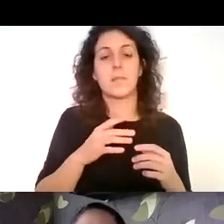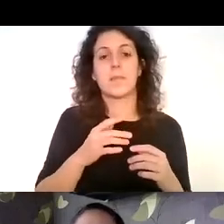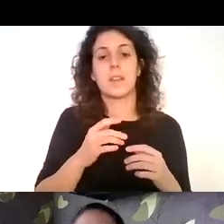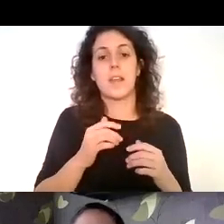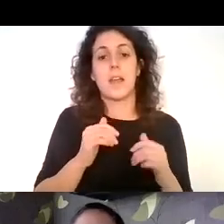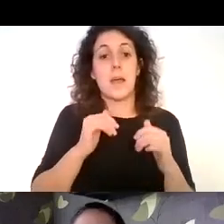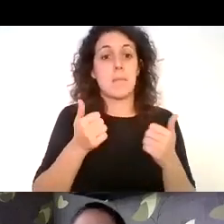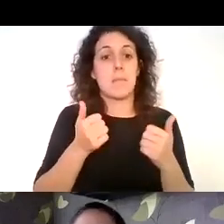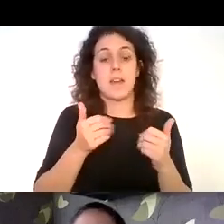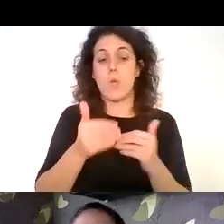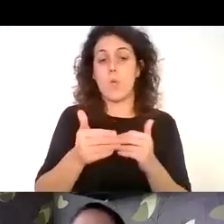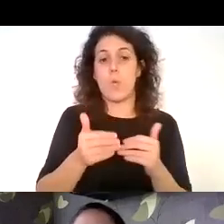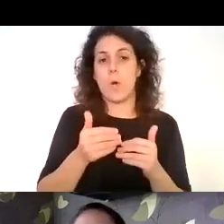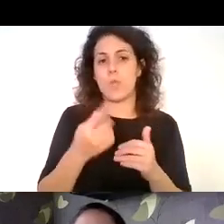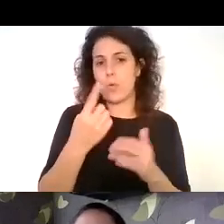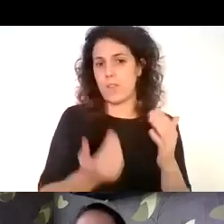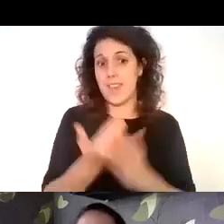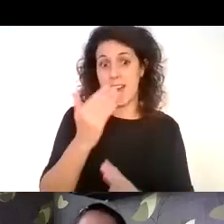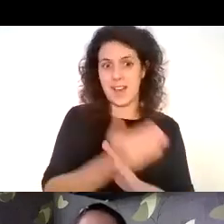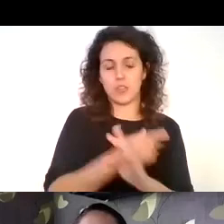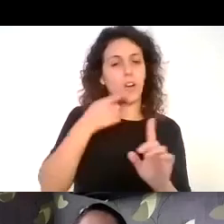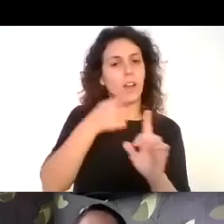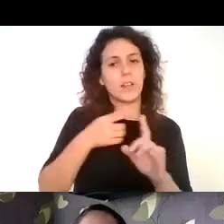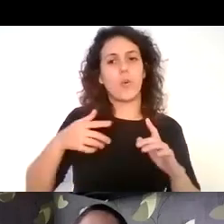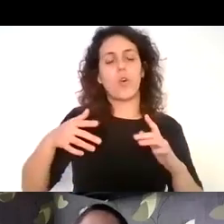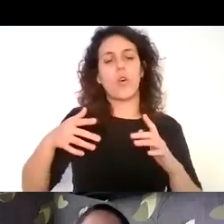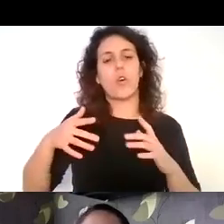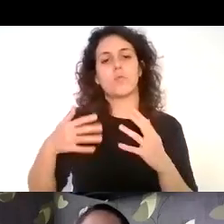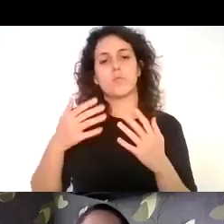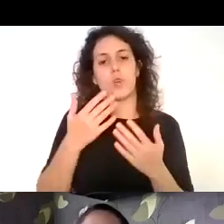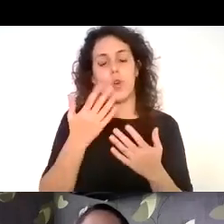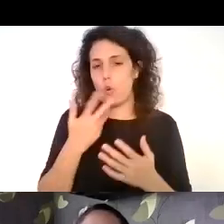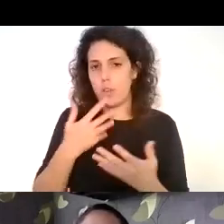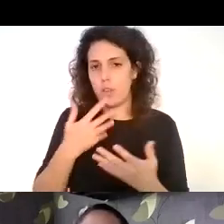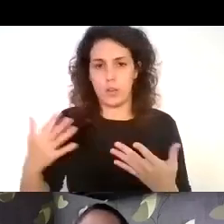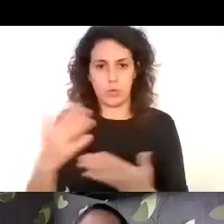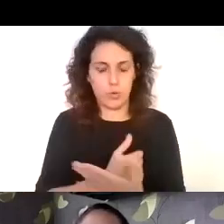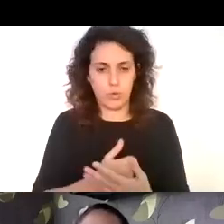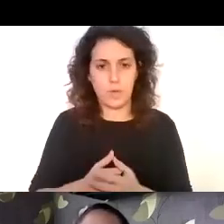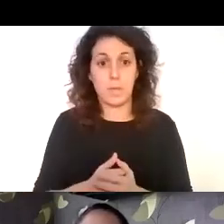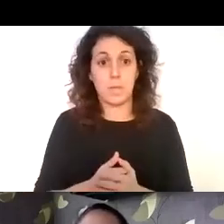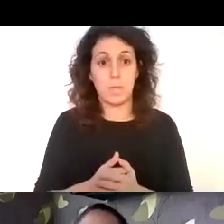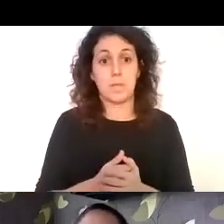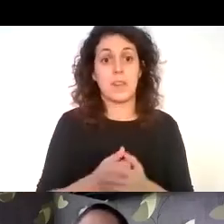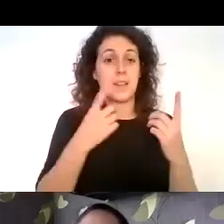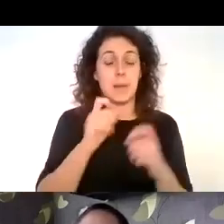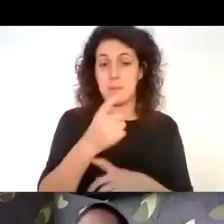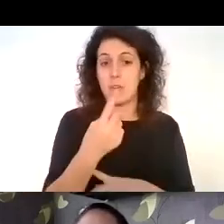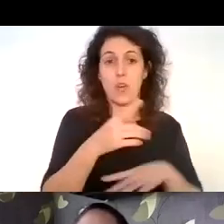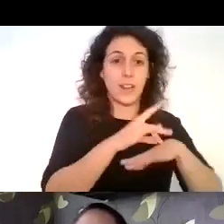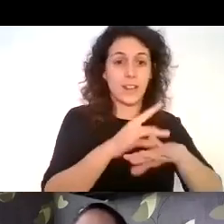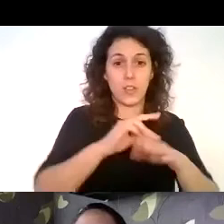la llegada del grupo a Boquete para la aclimatización. Se realiza una orientación técnica para informar